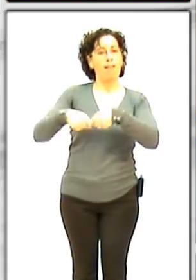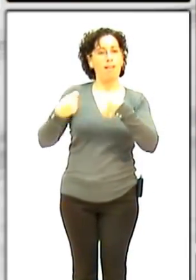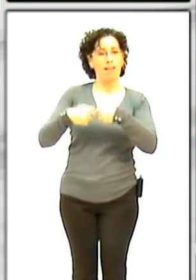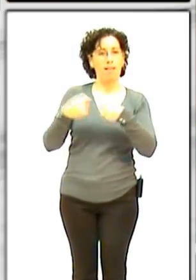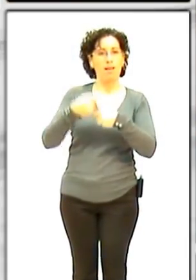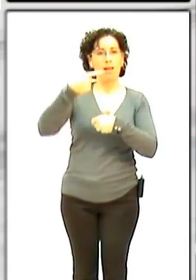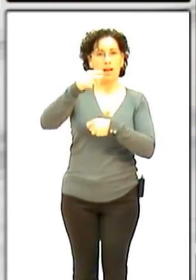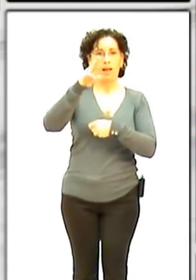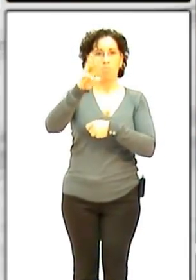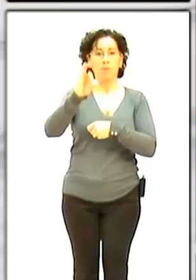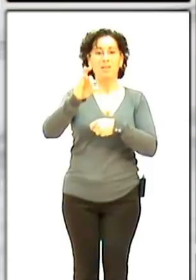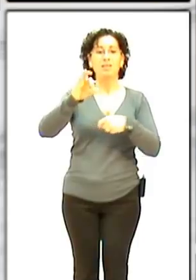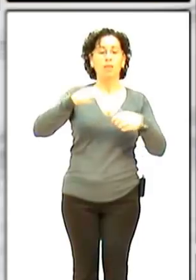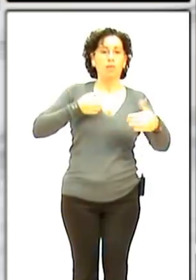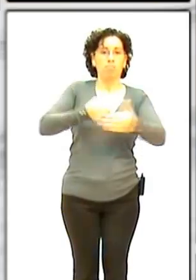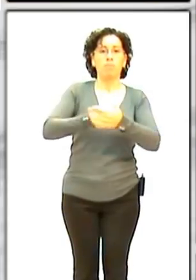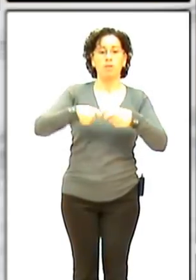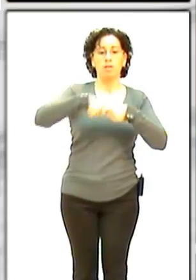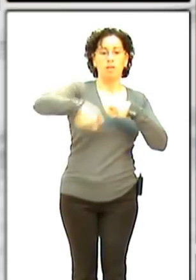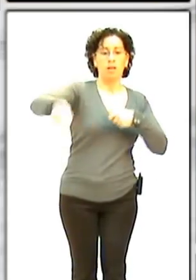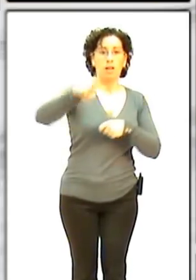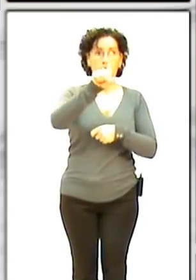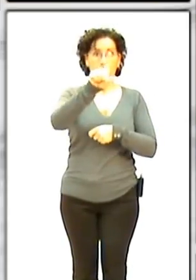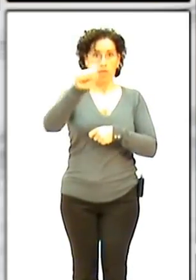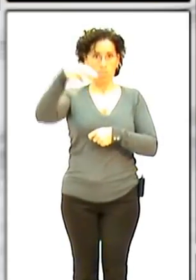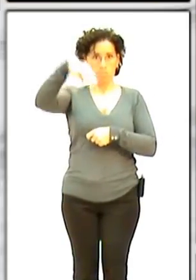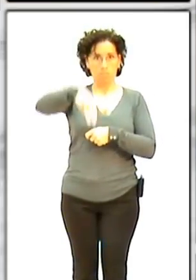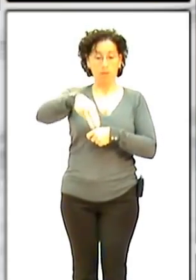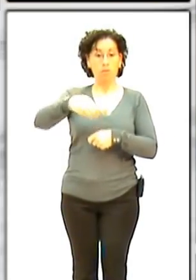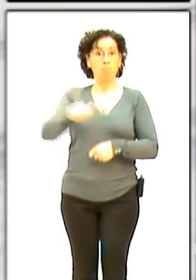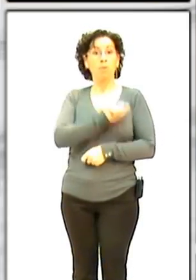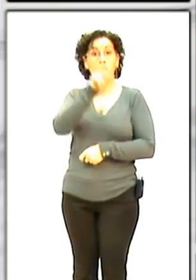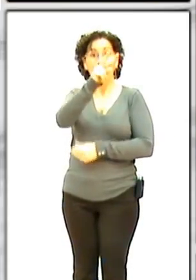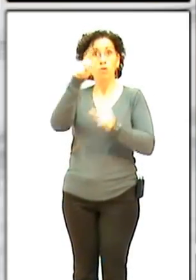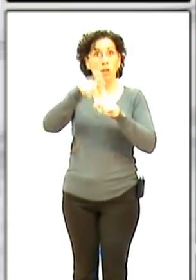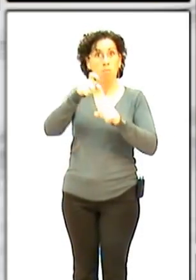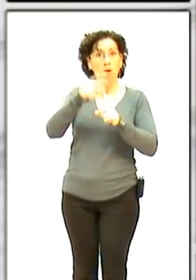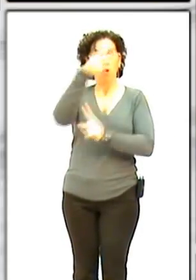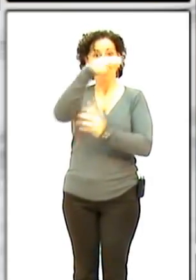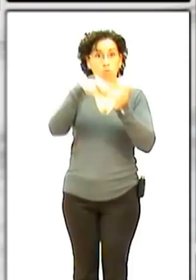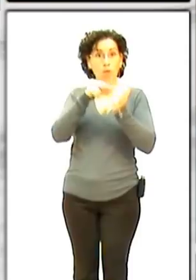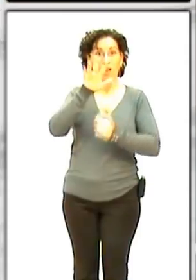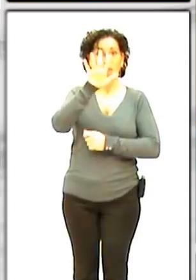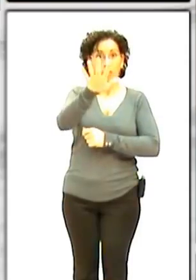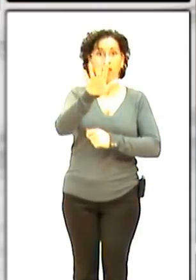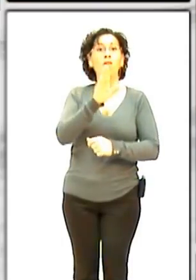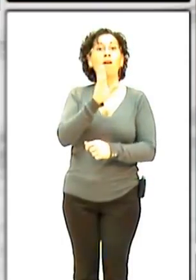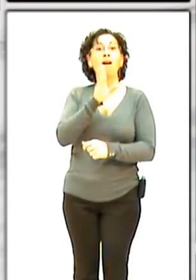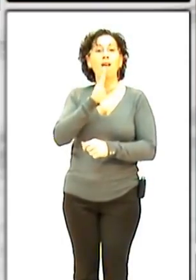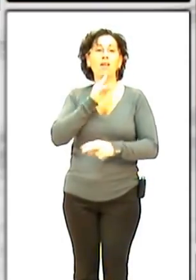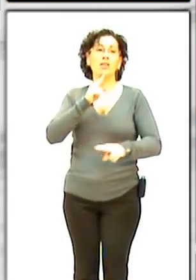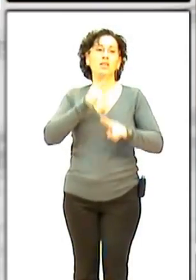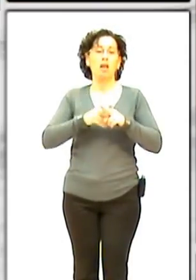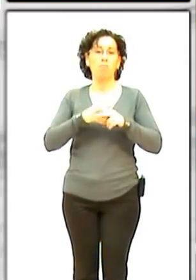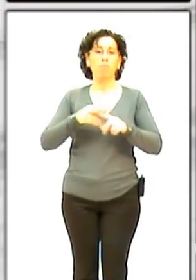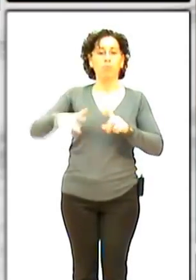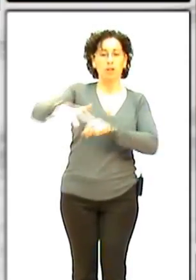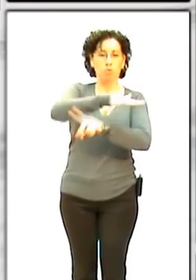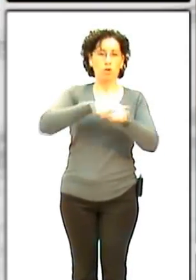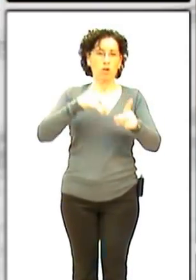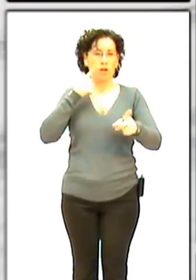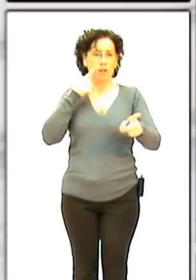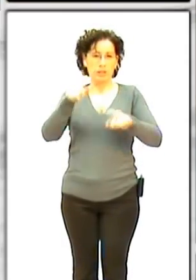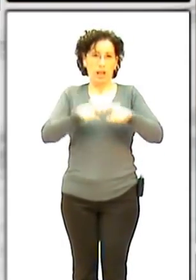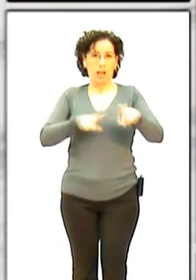torno a los 100 metros. Y en la fecha que os decía, el 2 de mayo del año 2000, esa señal, esa disponibilidad selectiva, que es el nombre técnico de esa